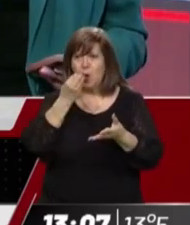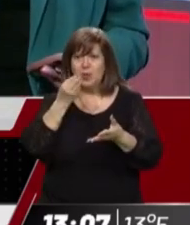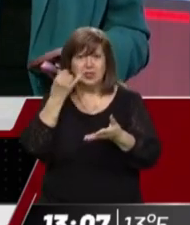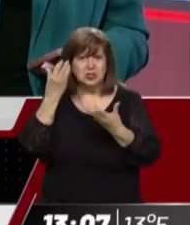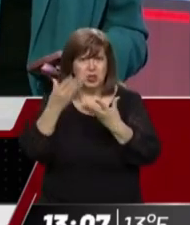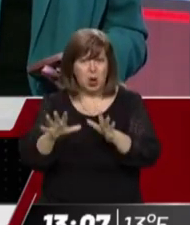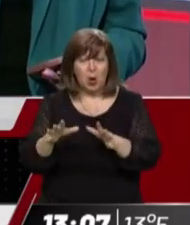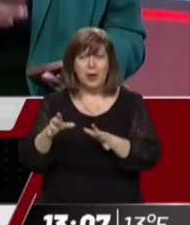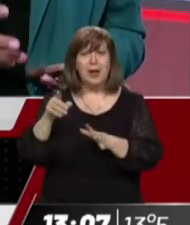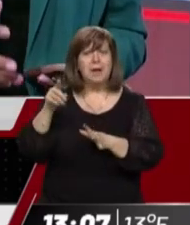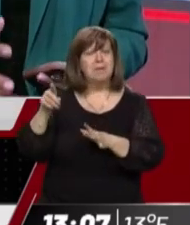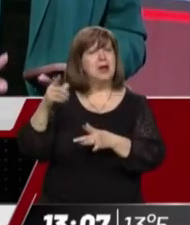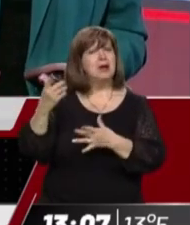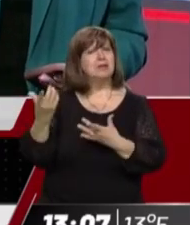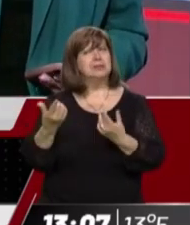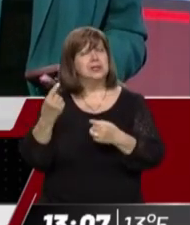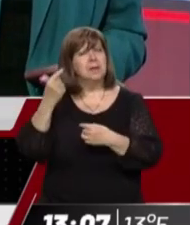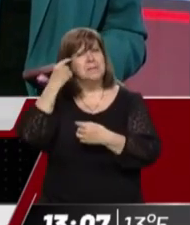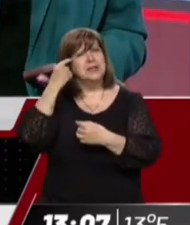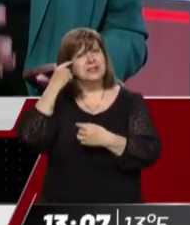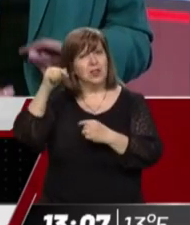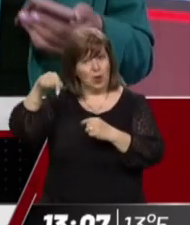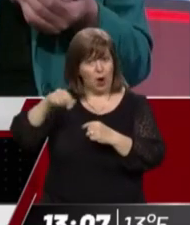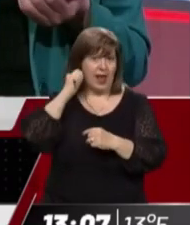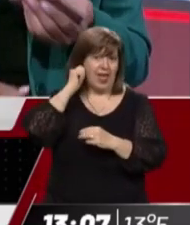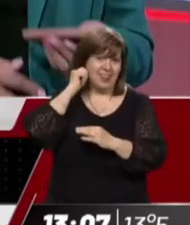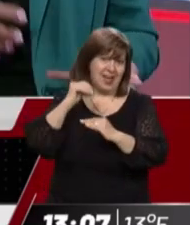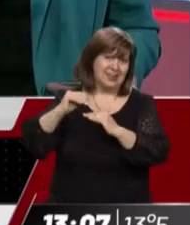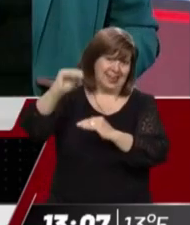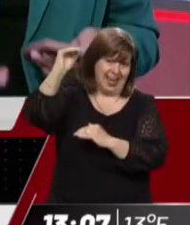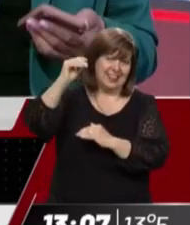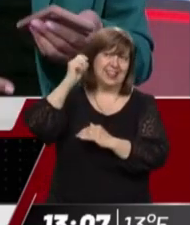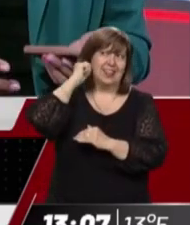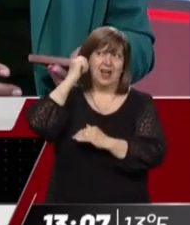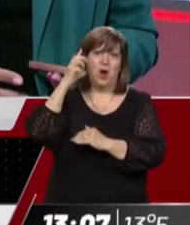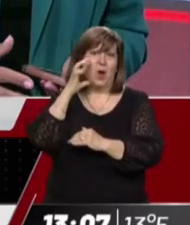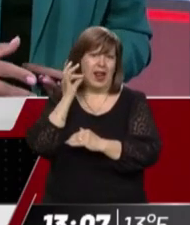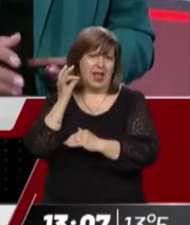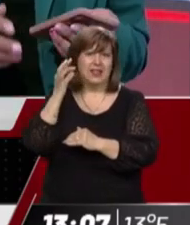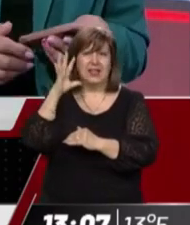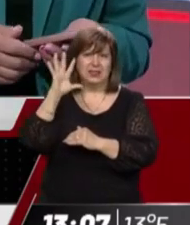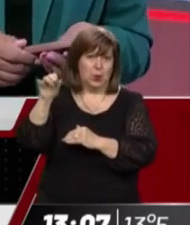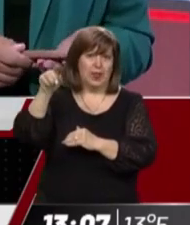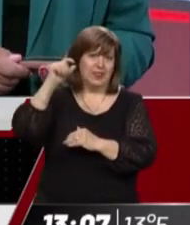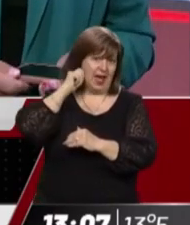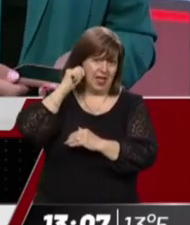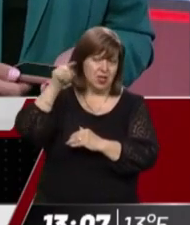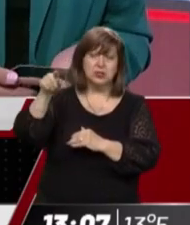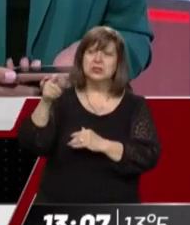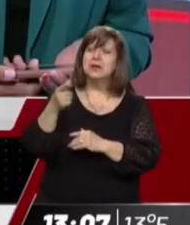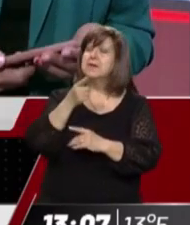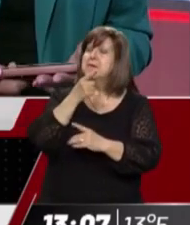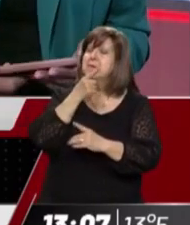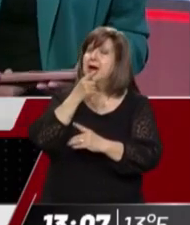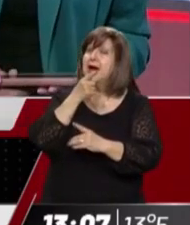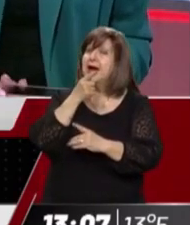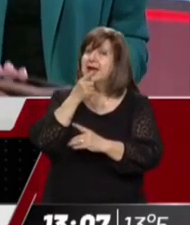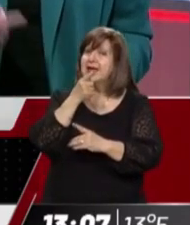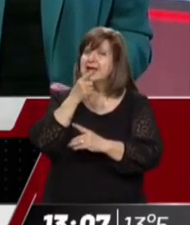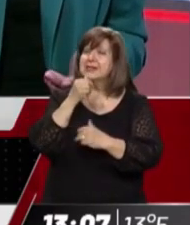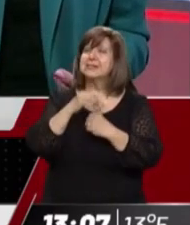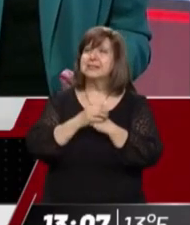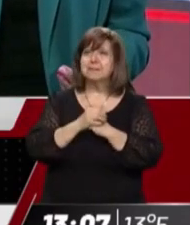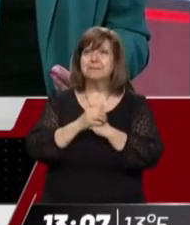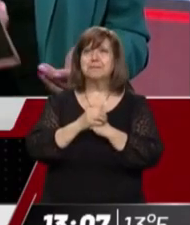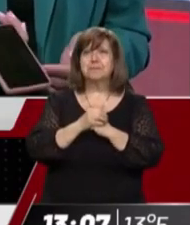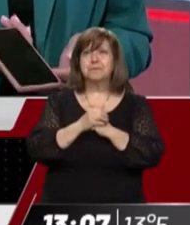faltaba. Y en el balance, y en la construcción interior, y en el trabajo durante tantos años, lo que nos decían chicos a los papás,